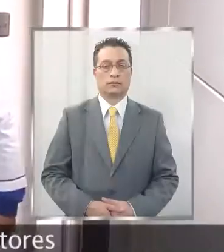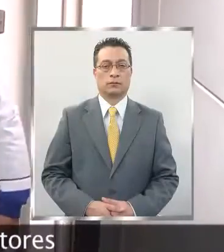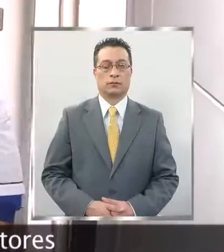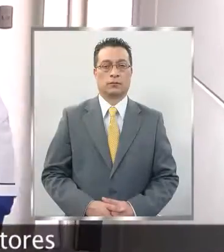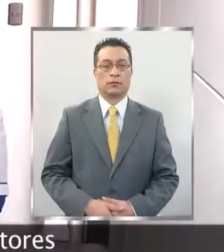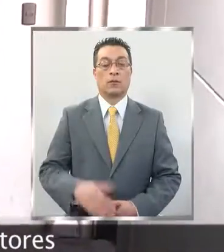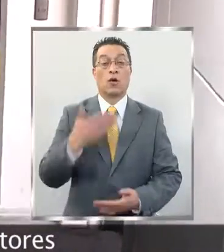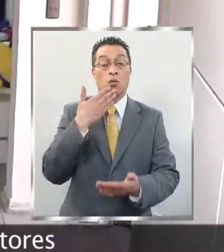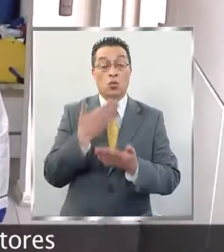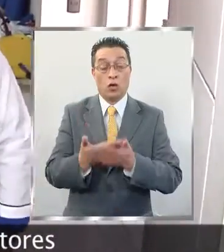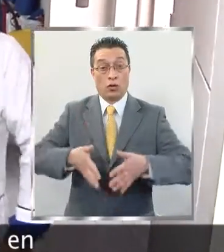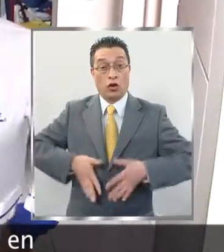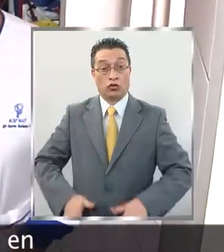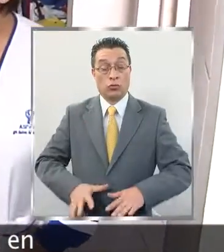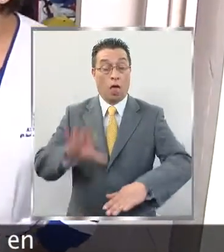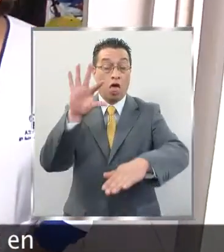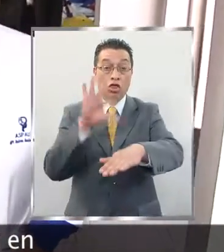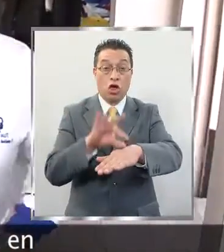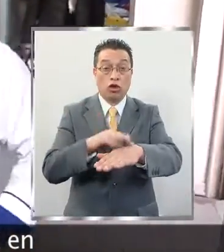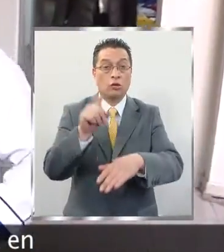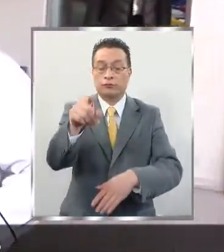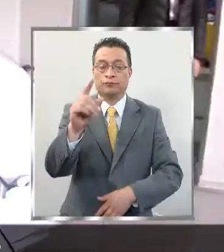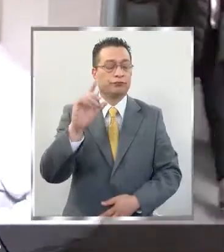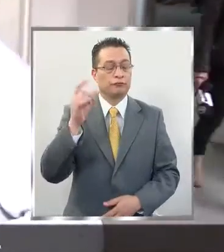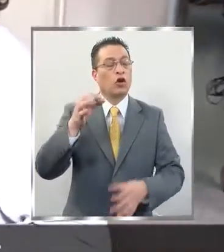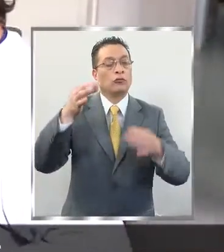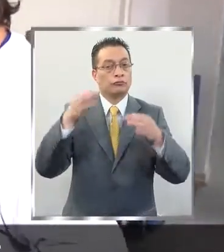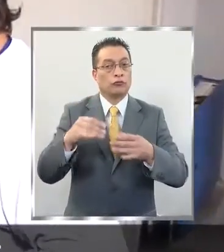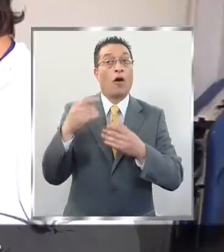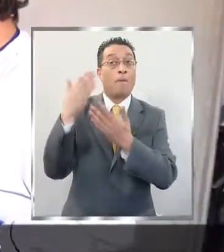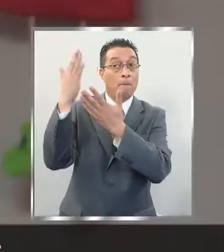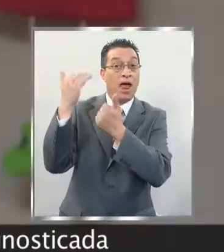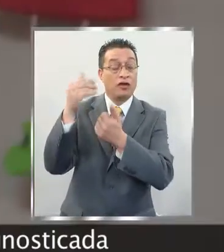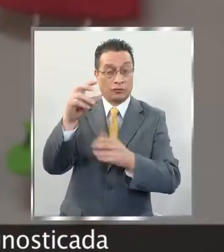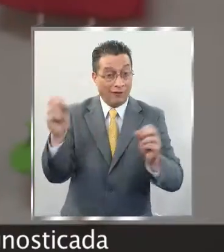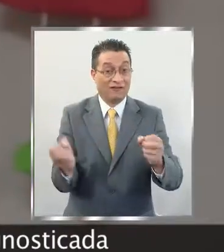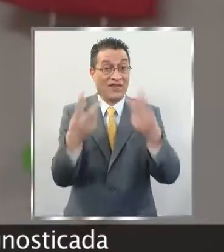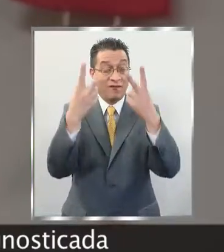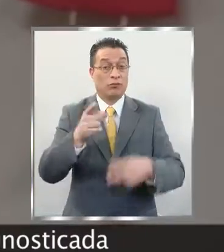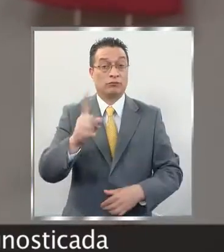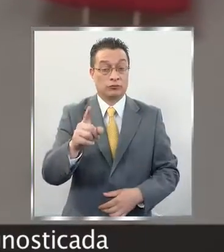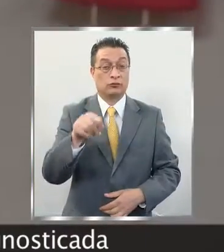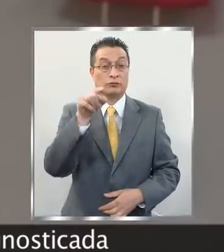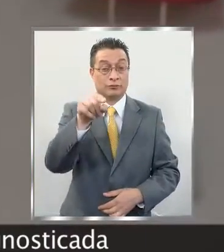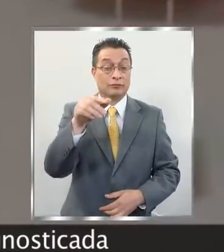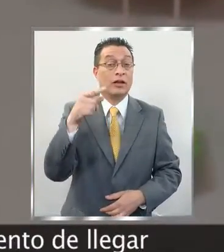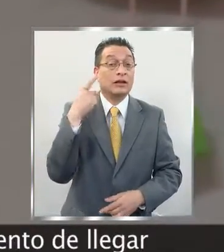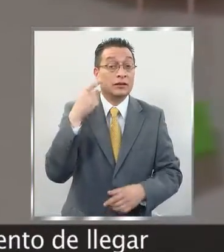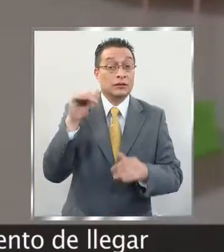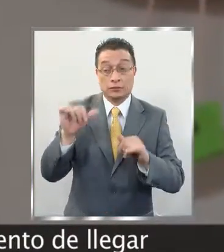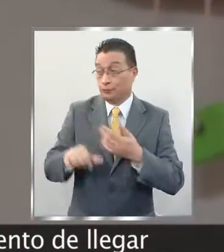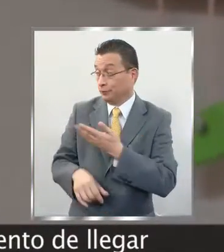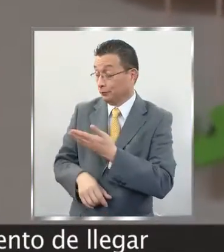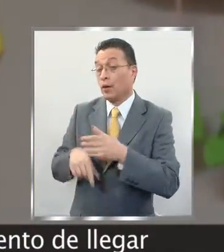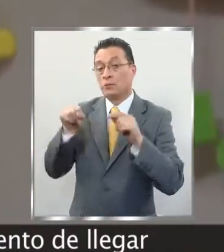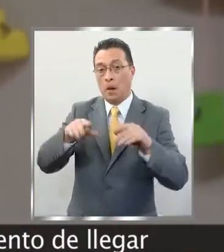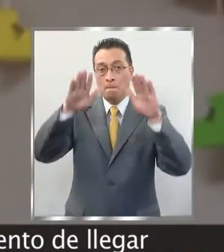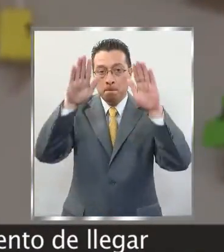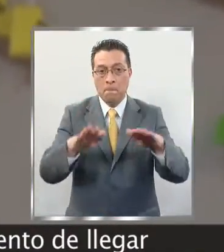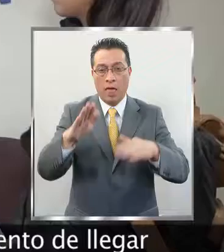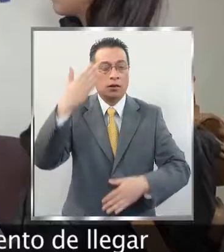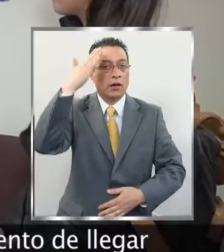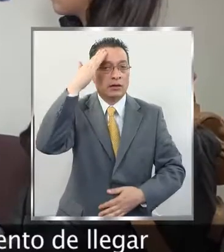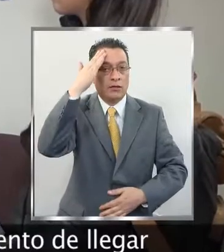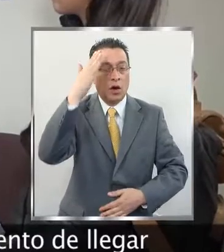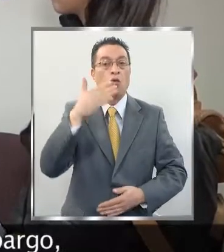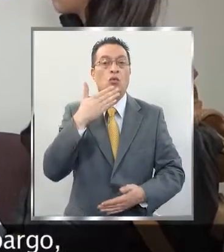Cuando nació, los doctores no tenían esperanza en que sobreviviera. Andrea Galdámez fue diagnosticada con parálisis cerebral